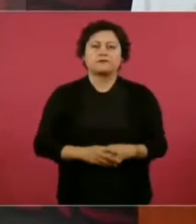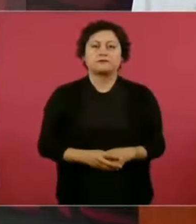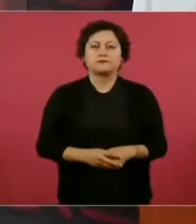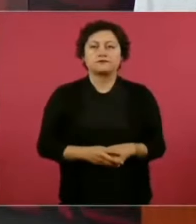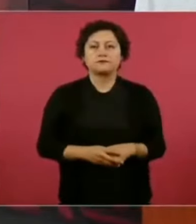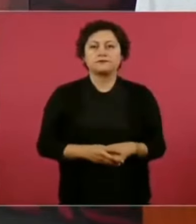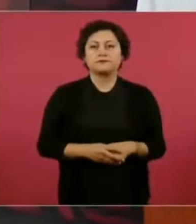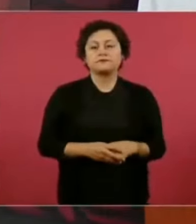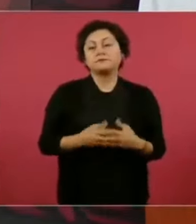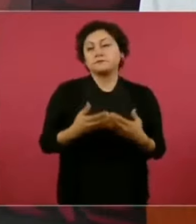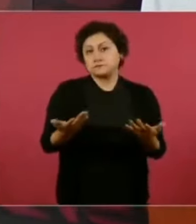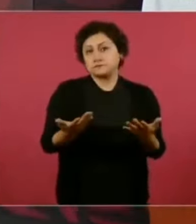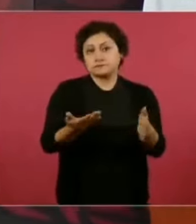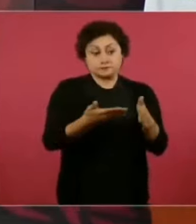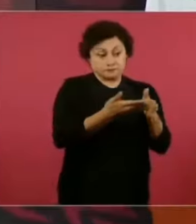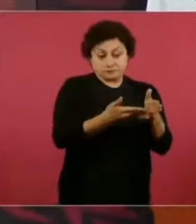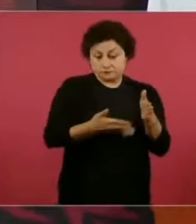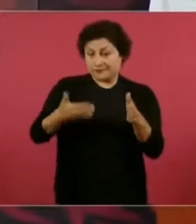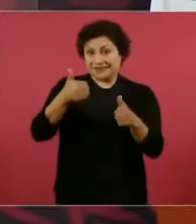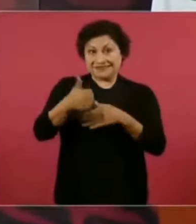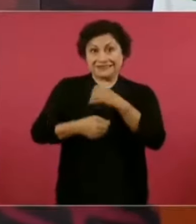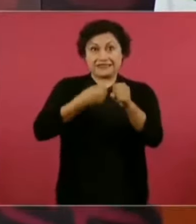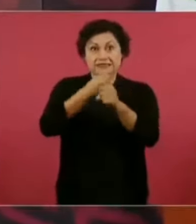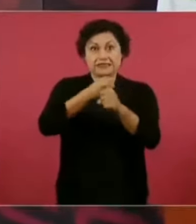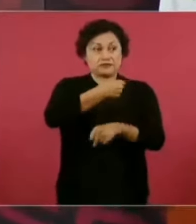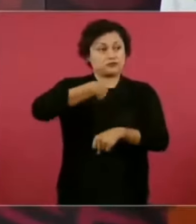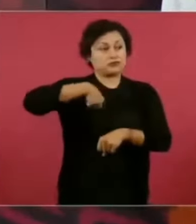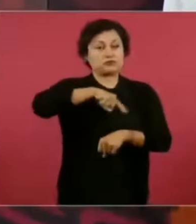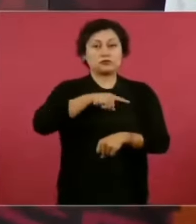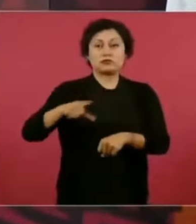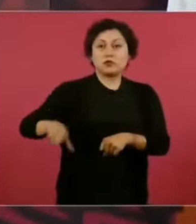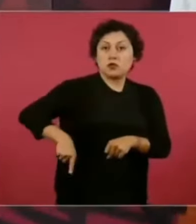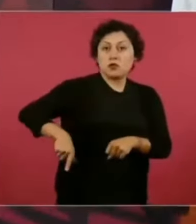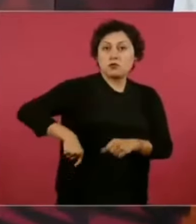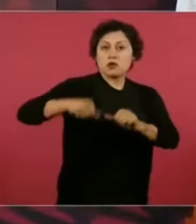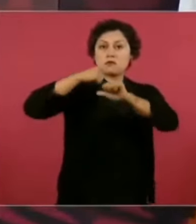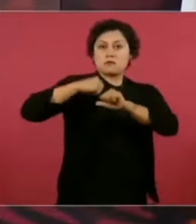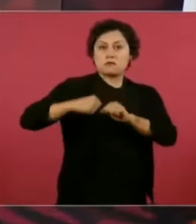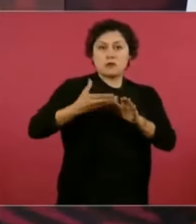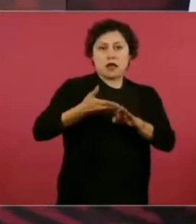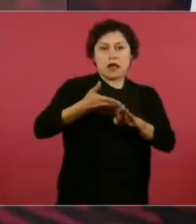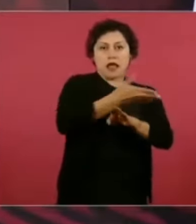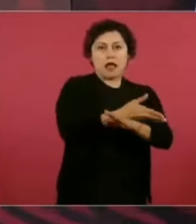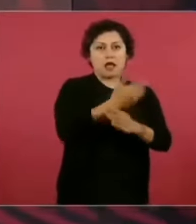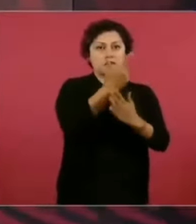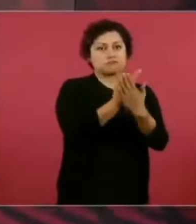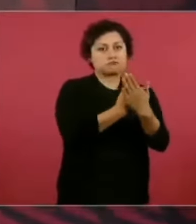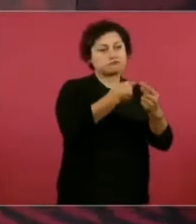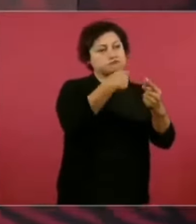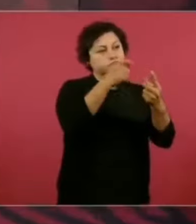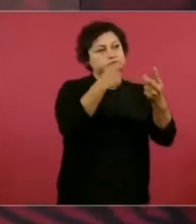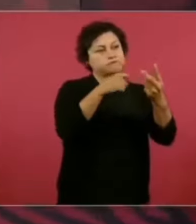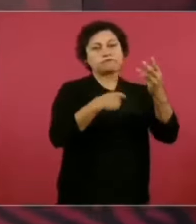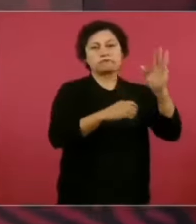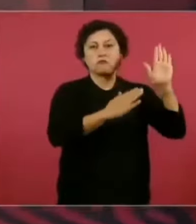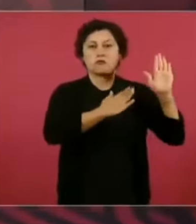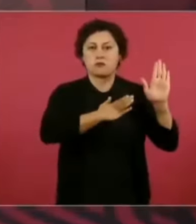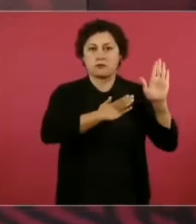nuestro mandato, nuestro gobierno, y cumplimos con esos compromisos de basificar a